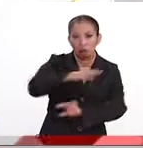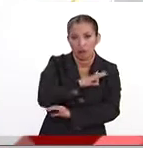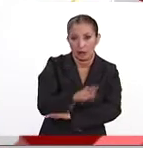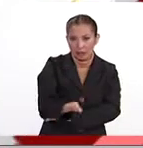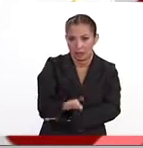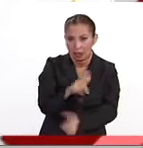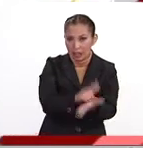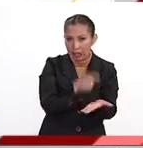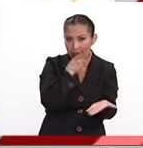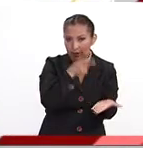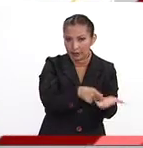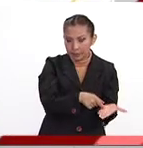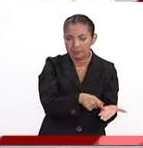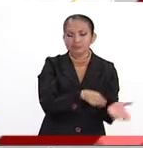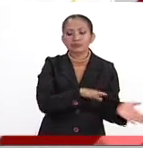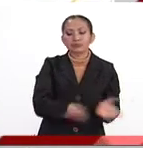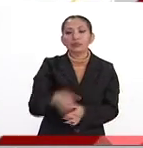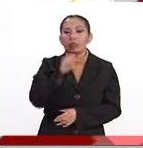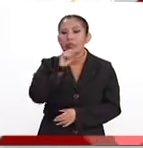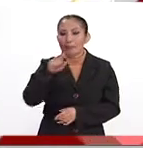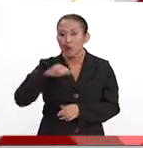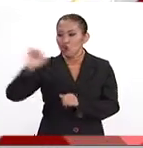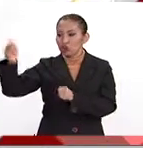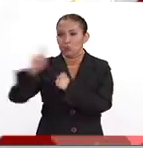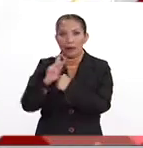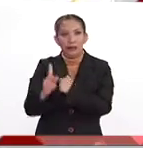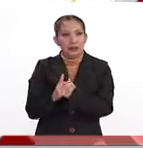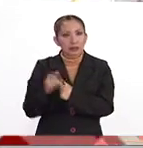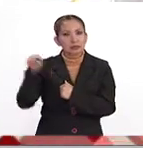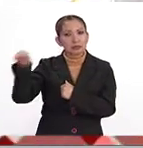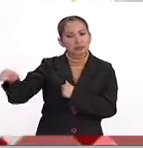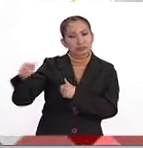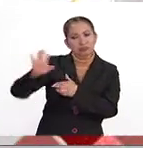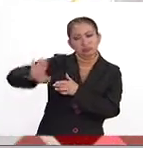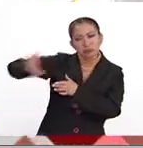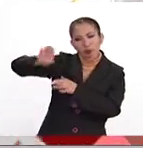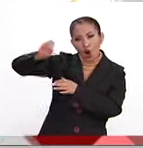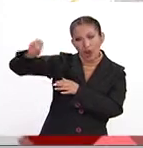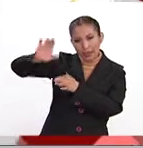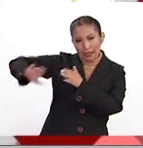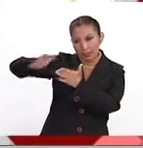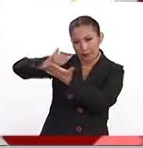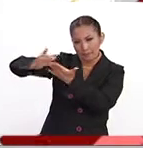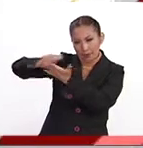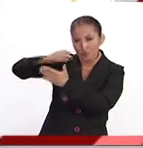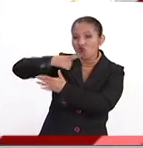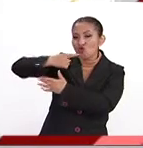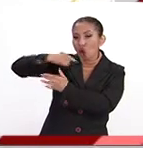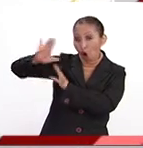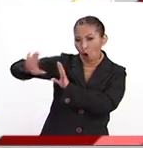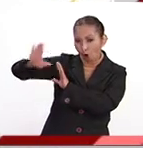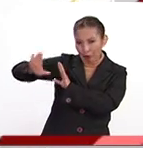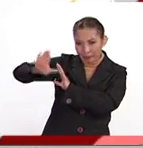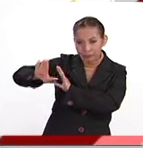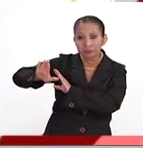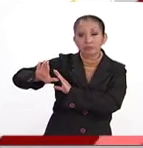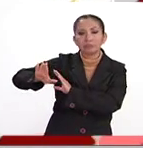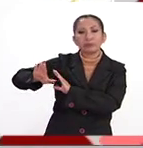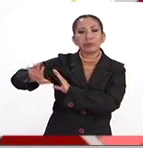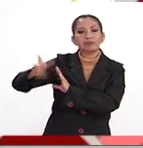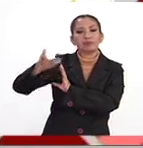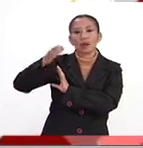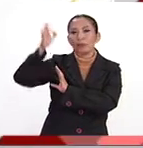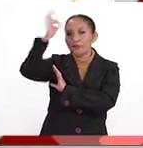términos legales. Estamos junto con países de Medio Oriente, ¿no? De esos que están en rojo, con países